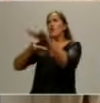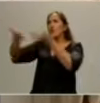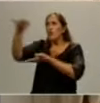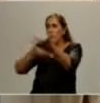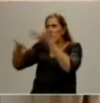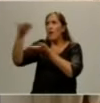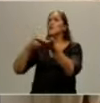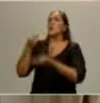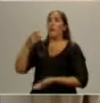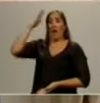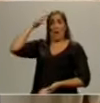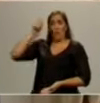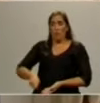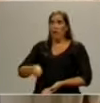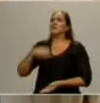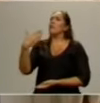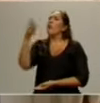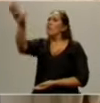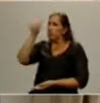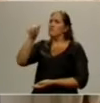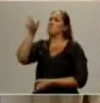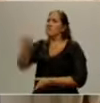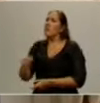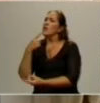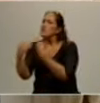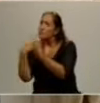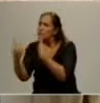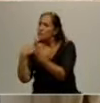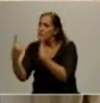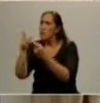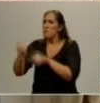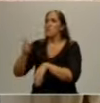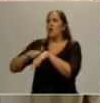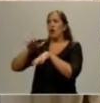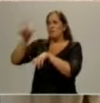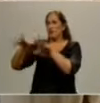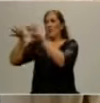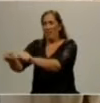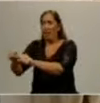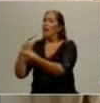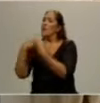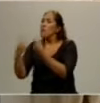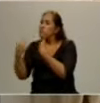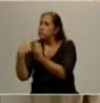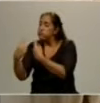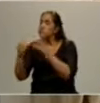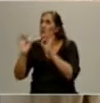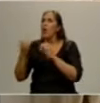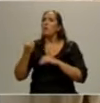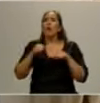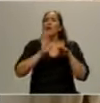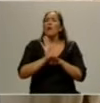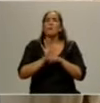pudiera tomar la declaración a los detenidos, a los acusados, y de esta manera la causa saliera del